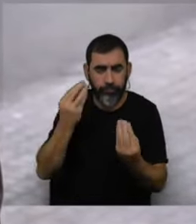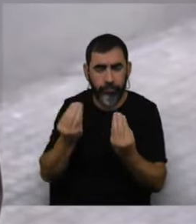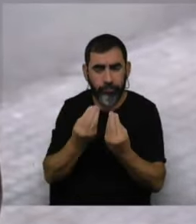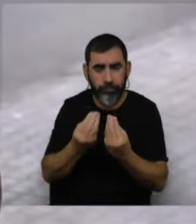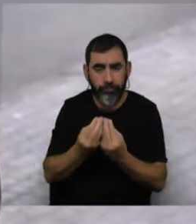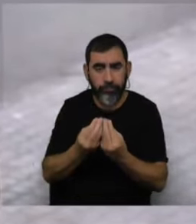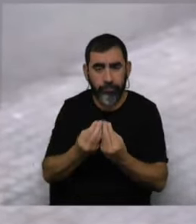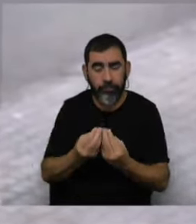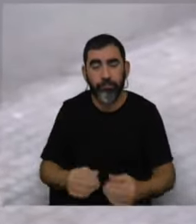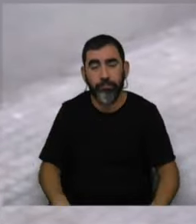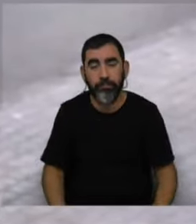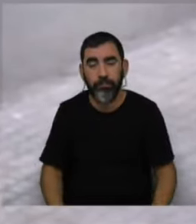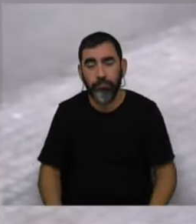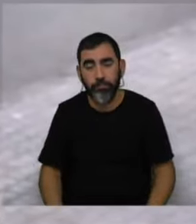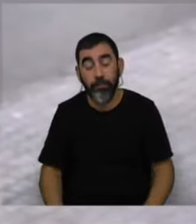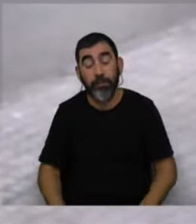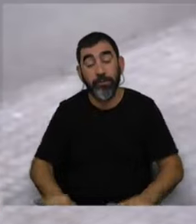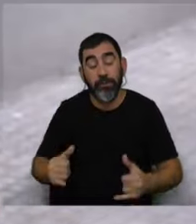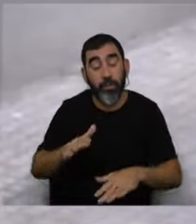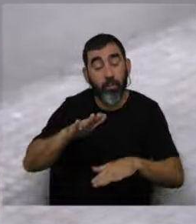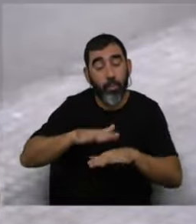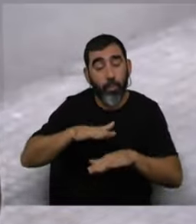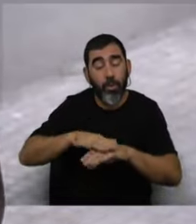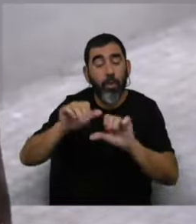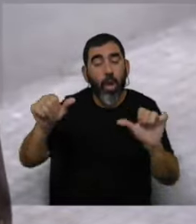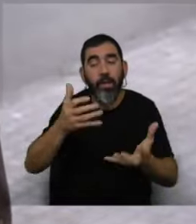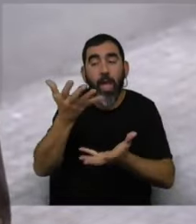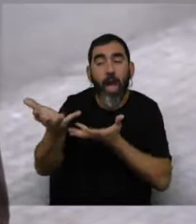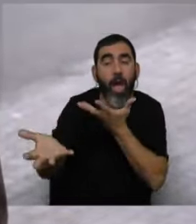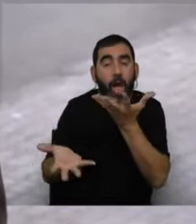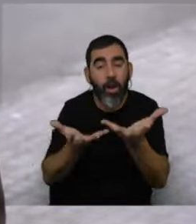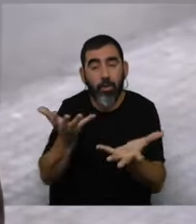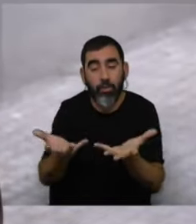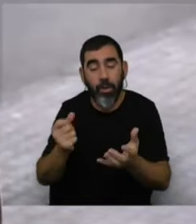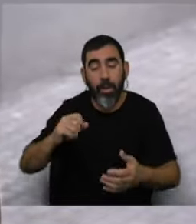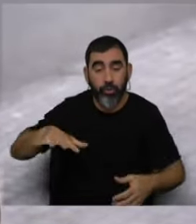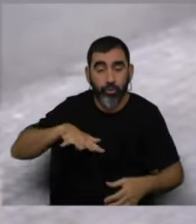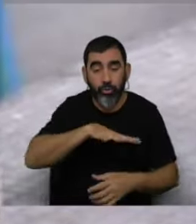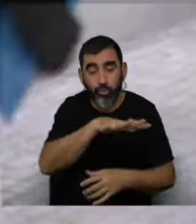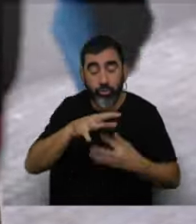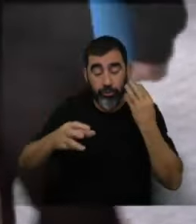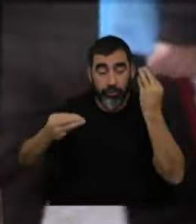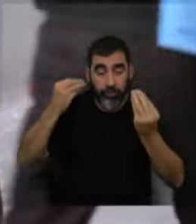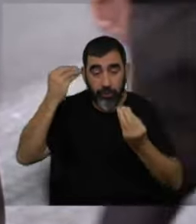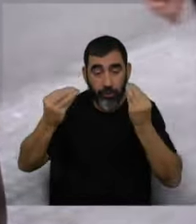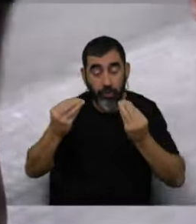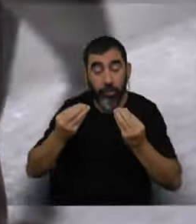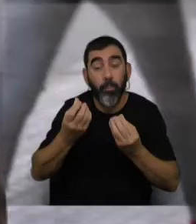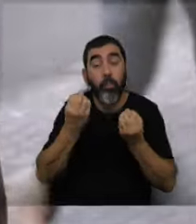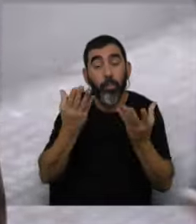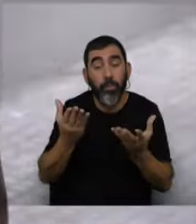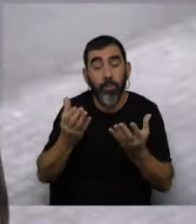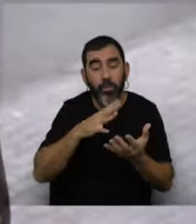jurisprudencia me parece que es momento de tomar acciones y bueno la sociedad civil más que preocupada porque Además este